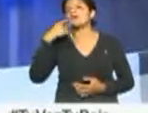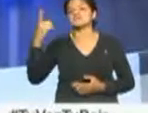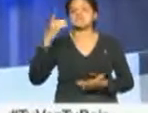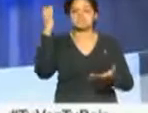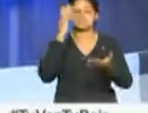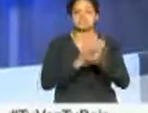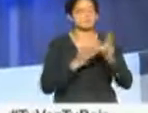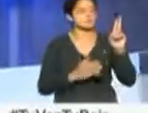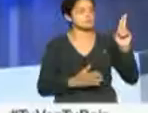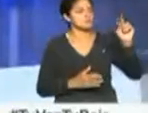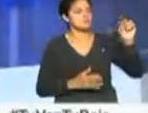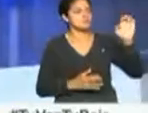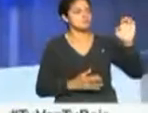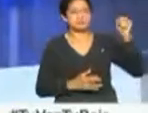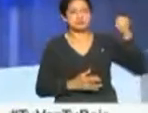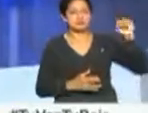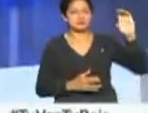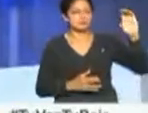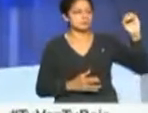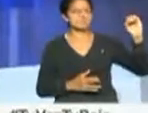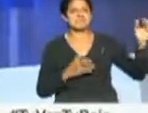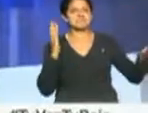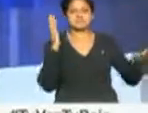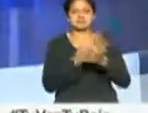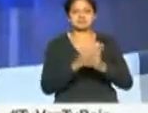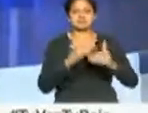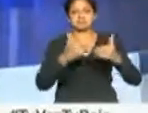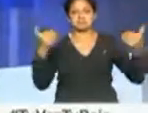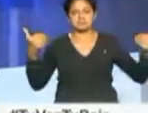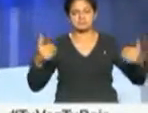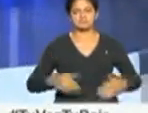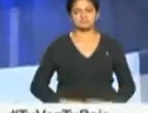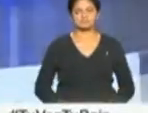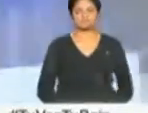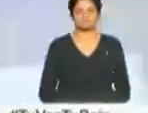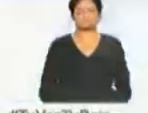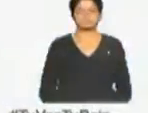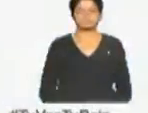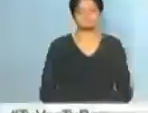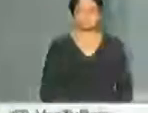sus actividades profesionales con dicha institución.